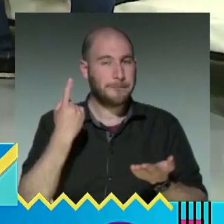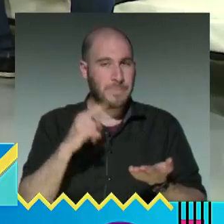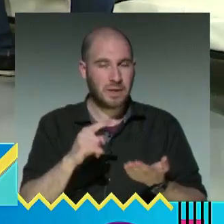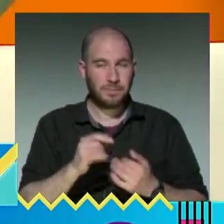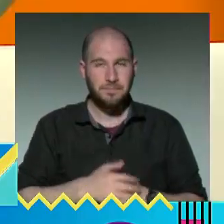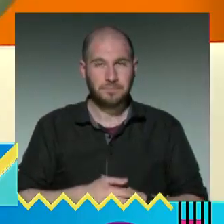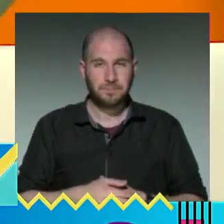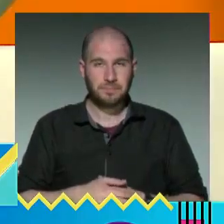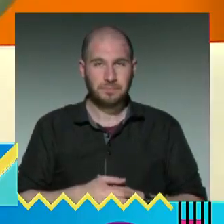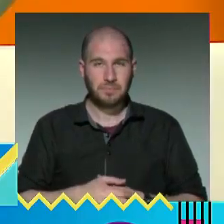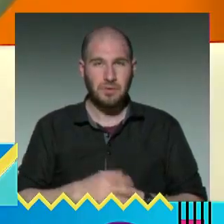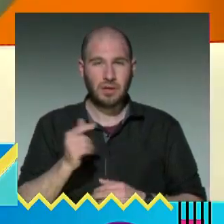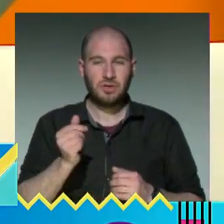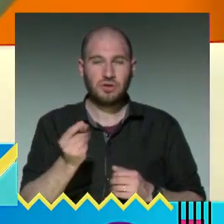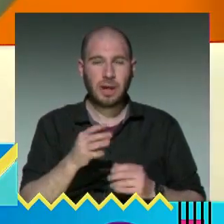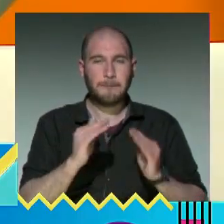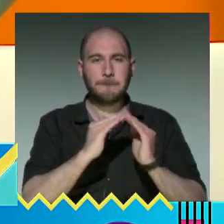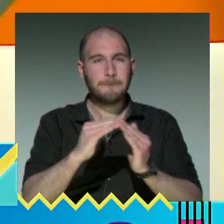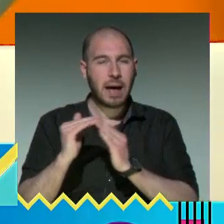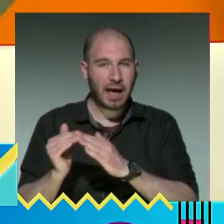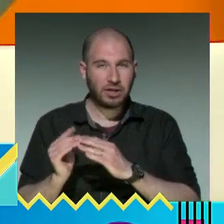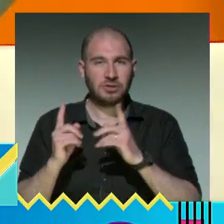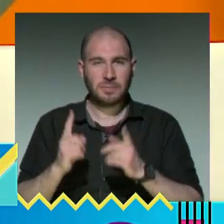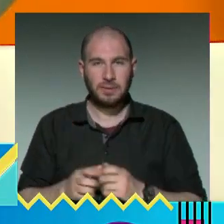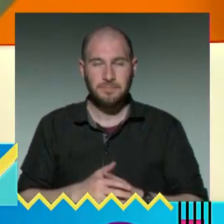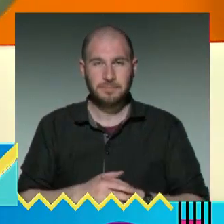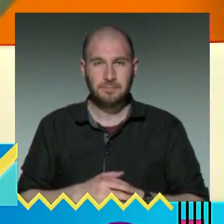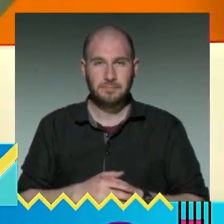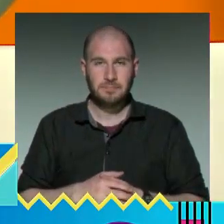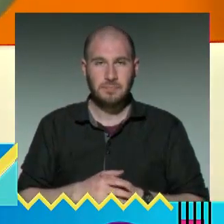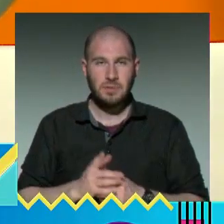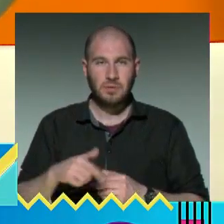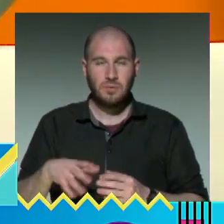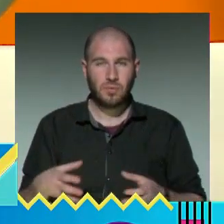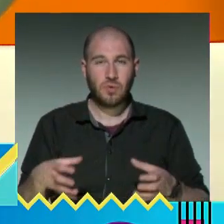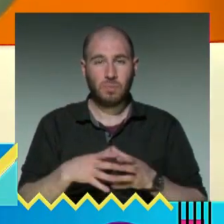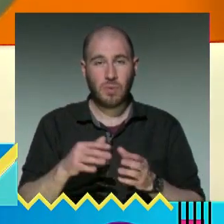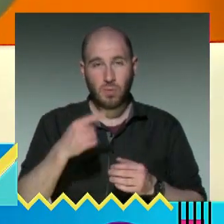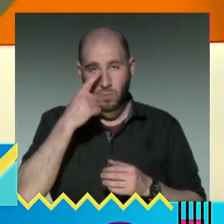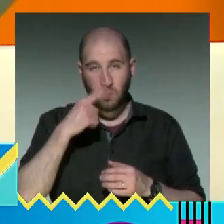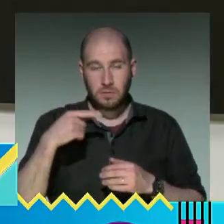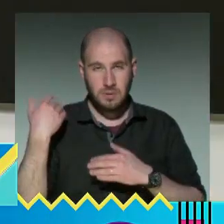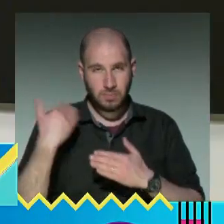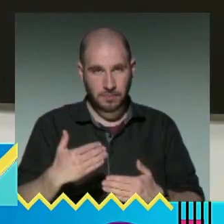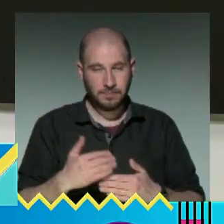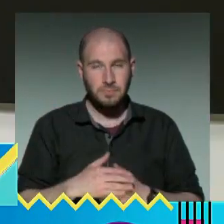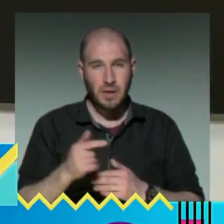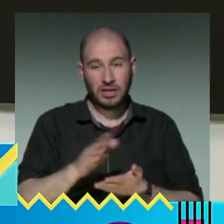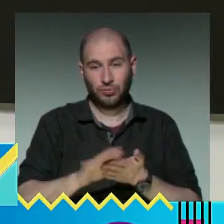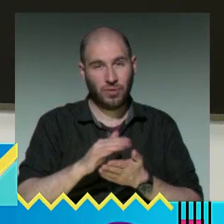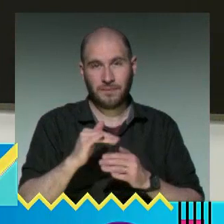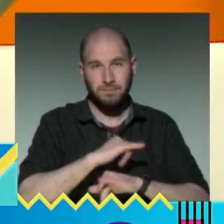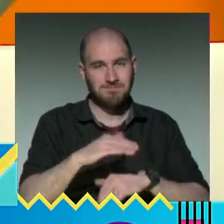la cantidad de barrios que se han también conformado en el último tiempo, tienen que actualizar toda